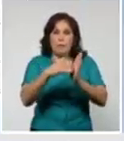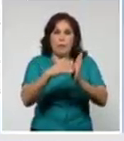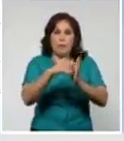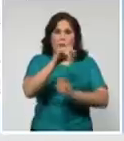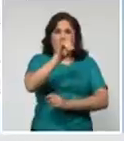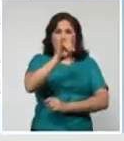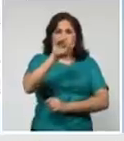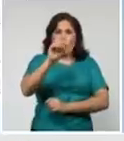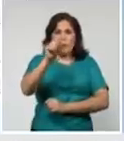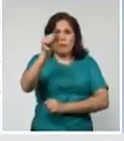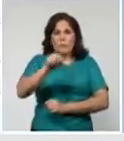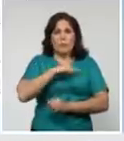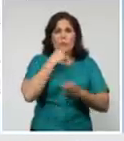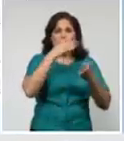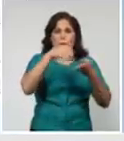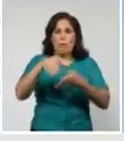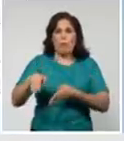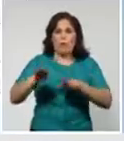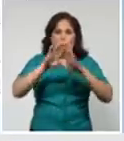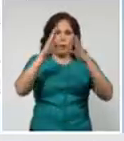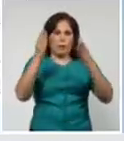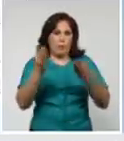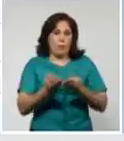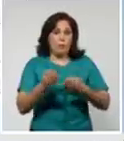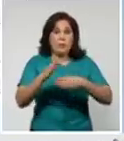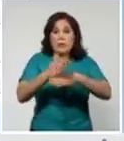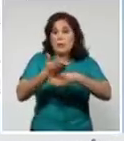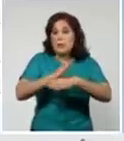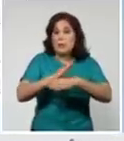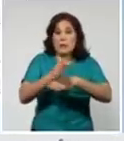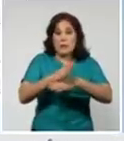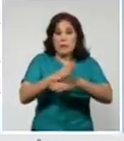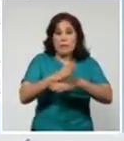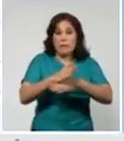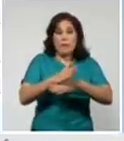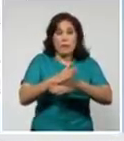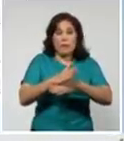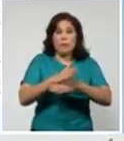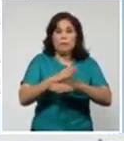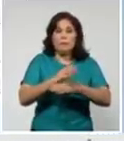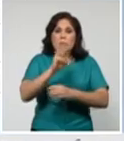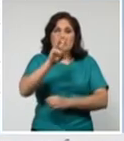826.090 fallecidos, para una letalidad, como yo había dicho, de un